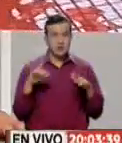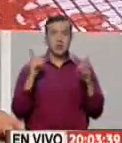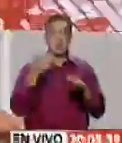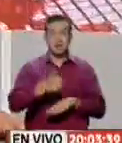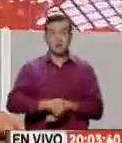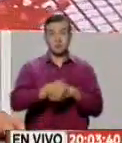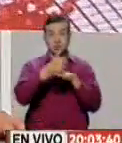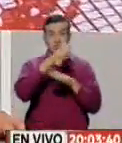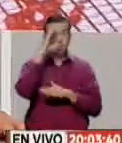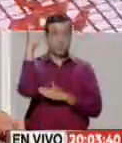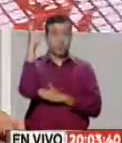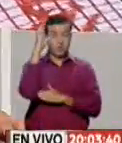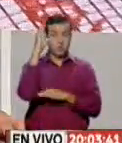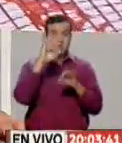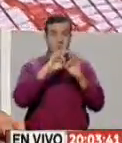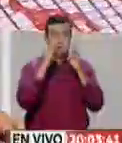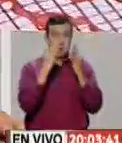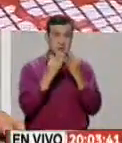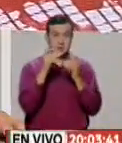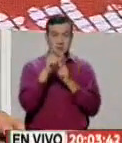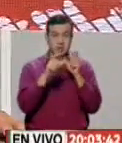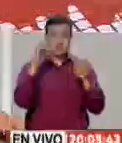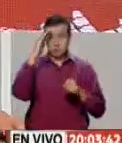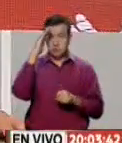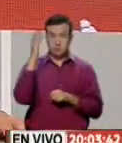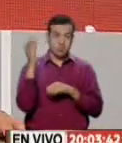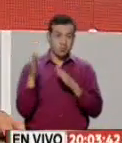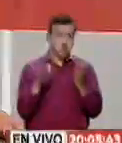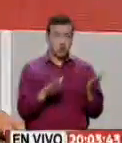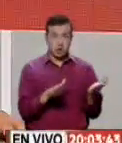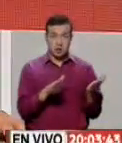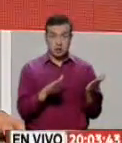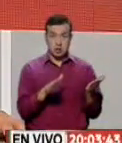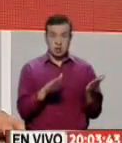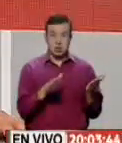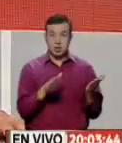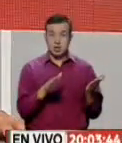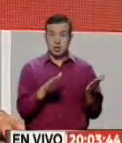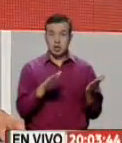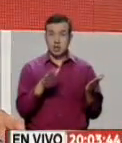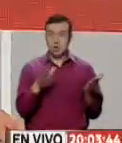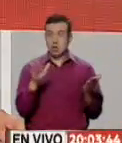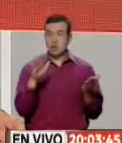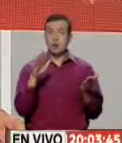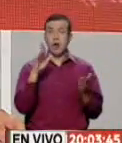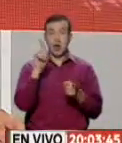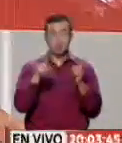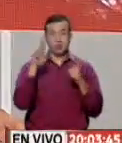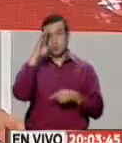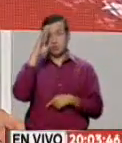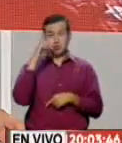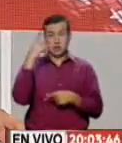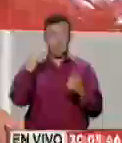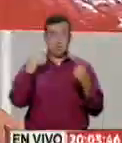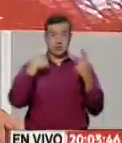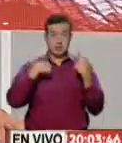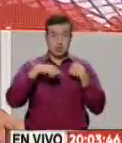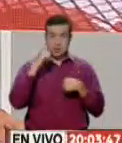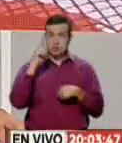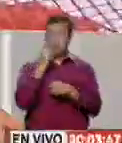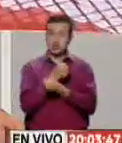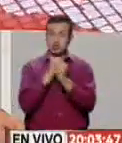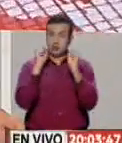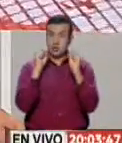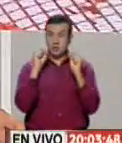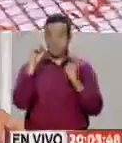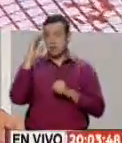las autoridades de Colombia, familiares y cadetes sobrevivientes del atentado, el vicepresidente Otto Sonnenholzer y la ministra del Interior,